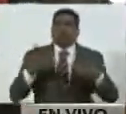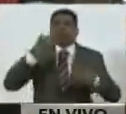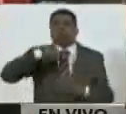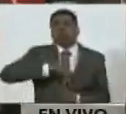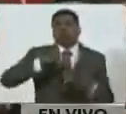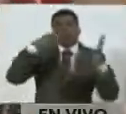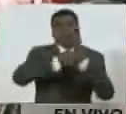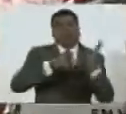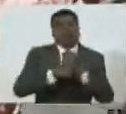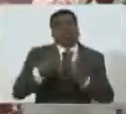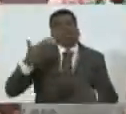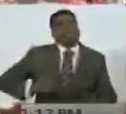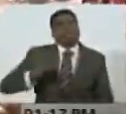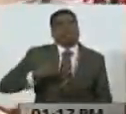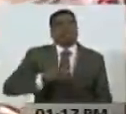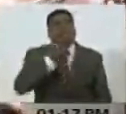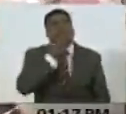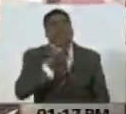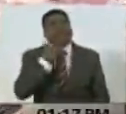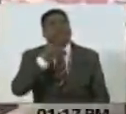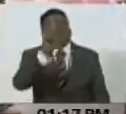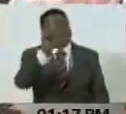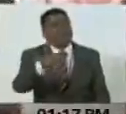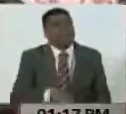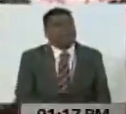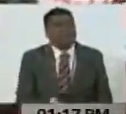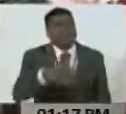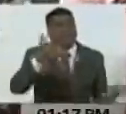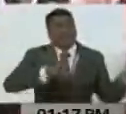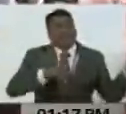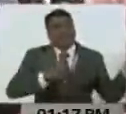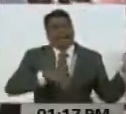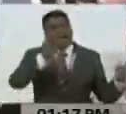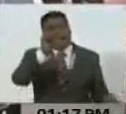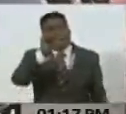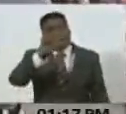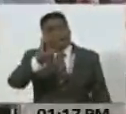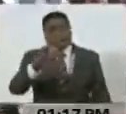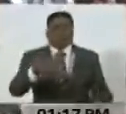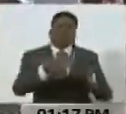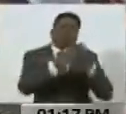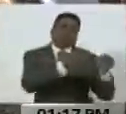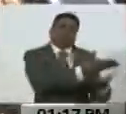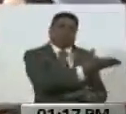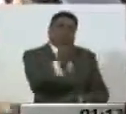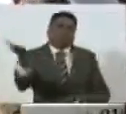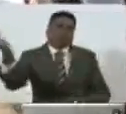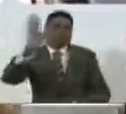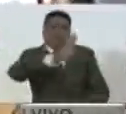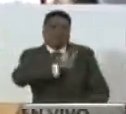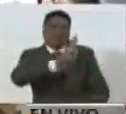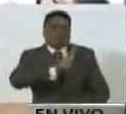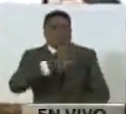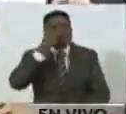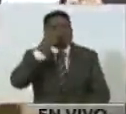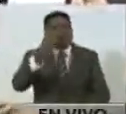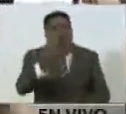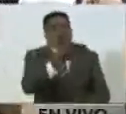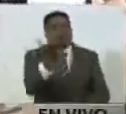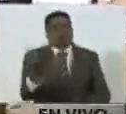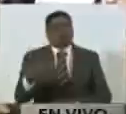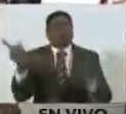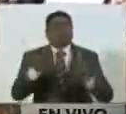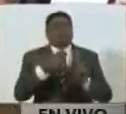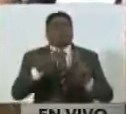lo más importante y lo bien bonito también es que Ali nos pertenece a todos como pueblo. Por eso nuestra principal consigna